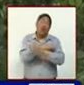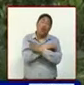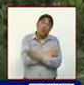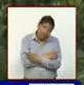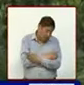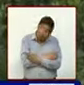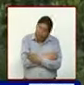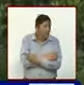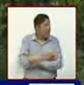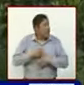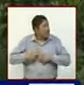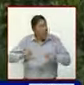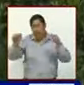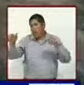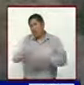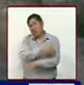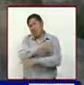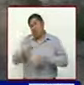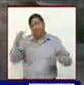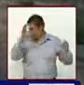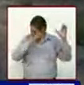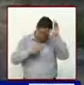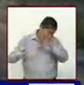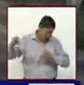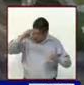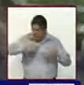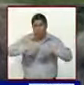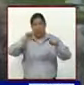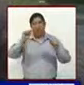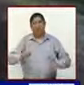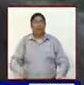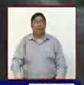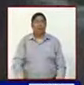en las calles, seguimos buscándolo.